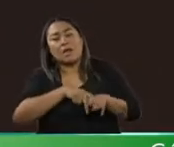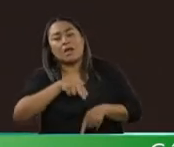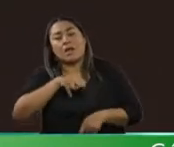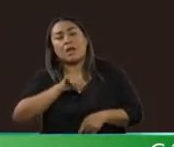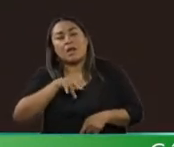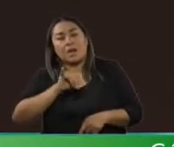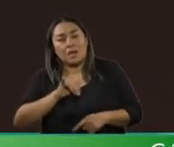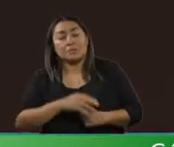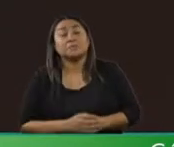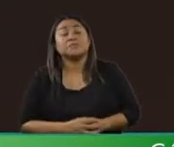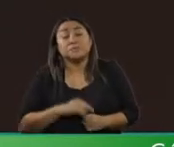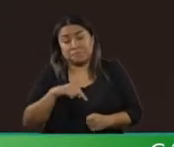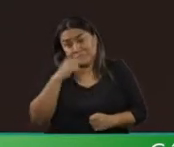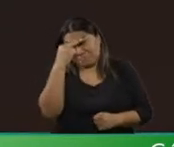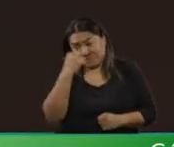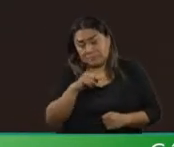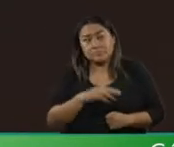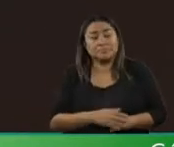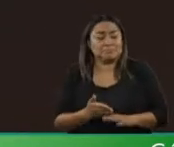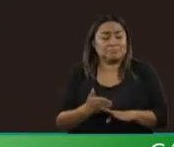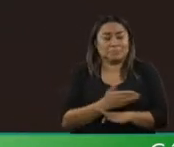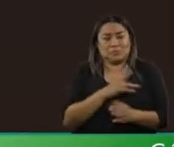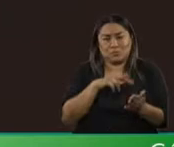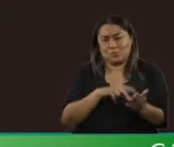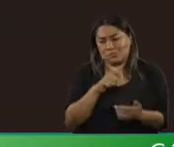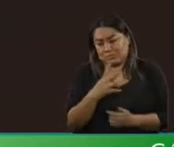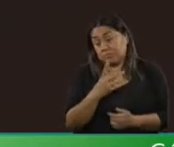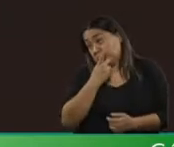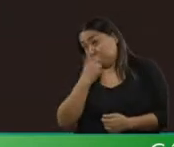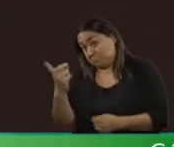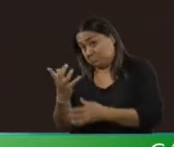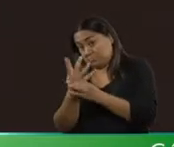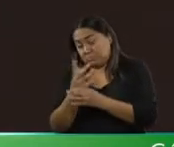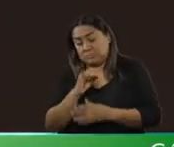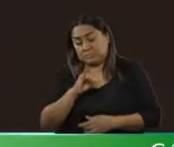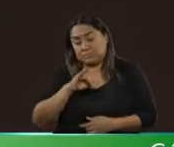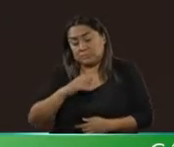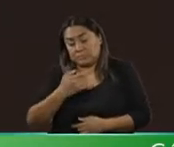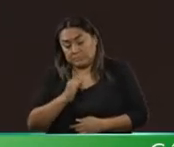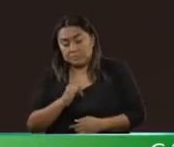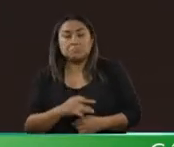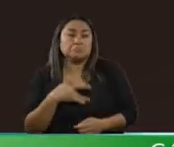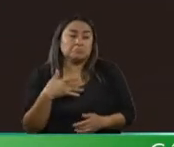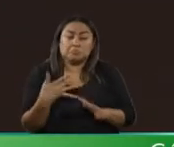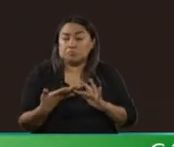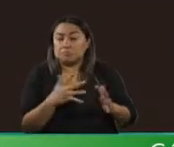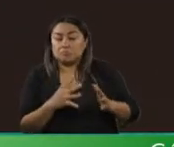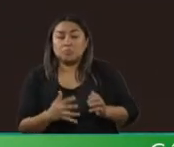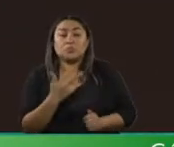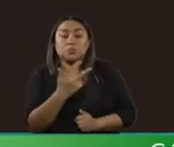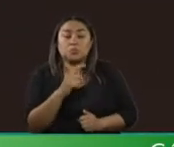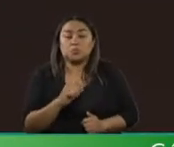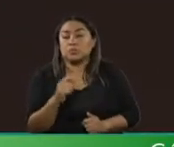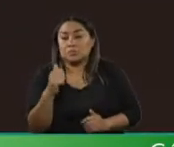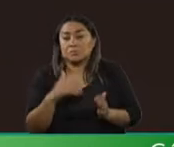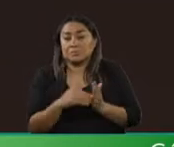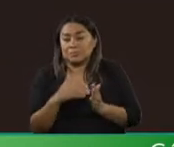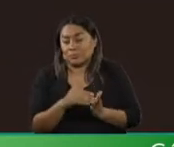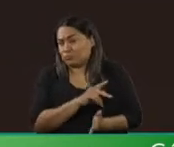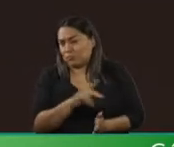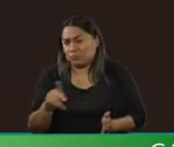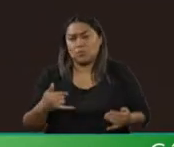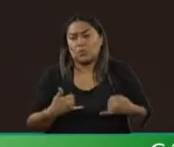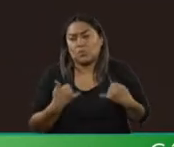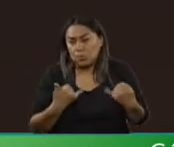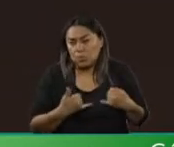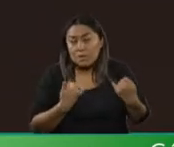México, hasta el 2023, según el INEGI, había aproximadamente 8.6 millones de jóvenes